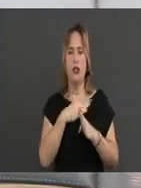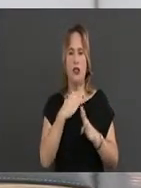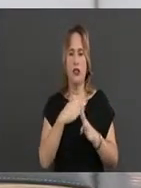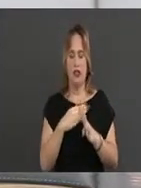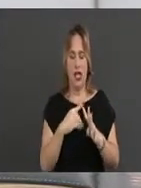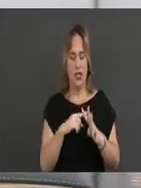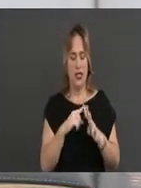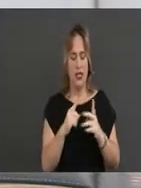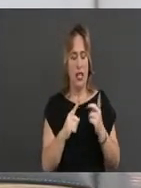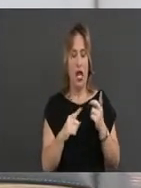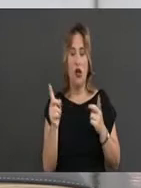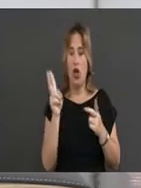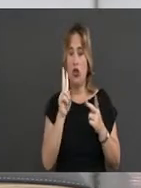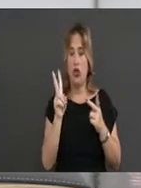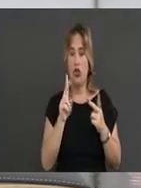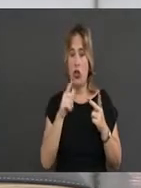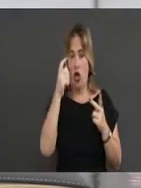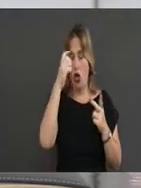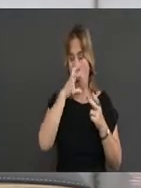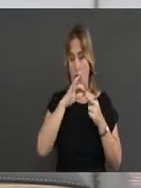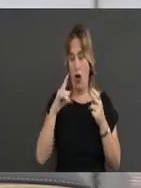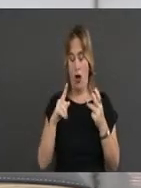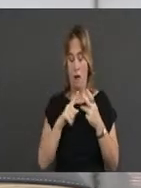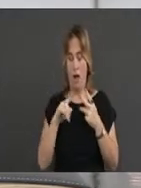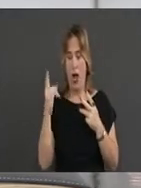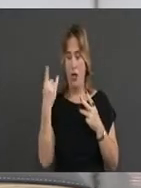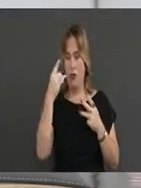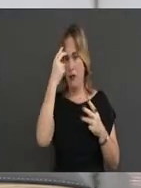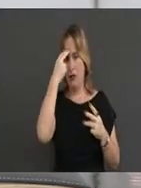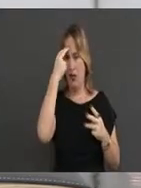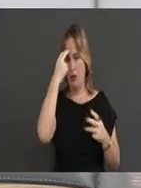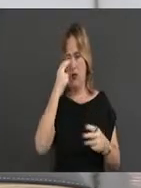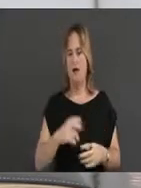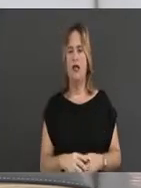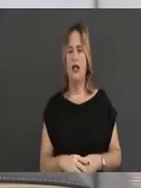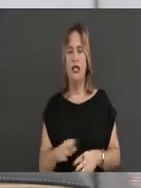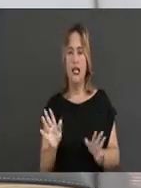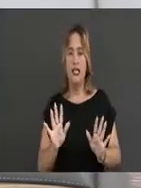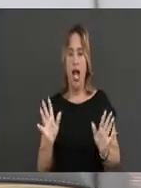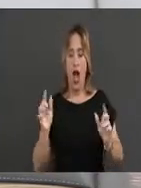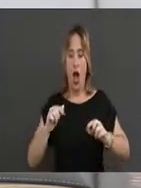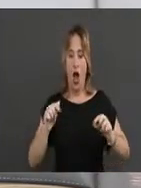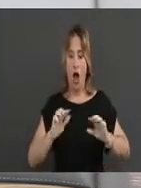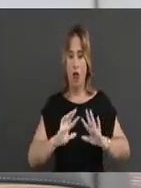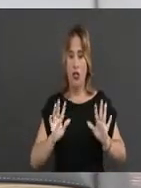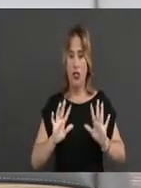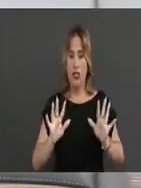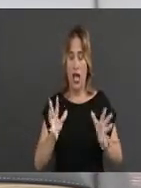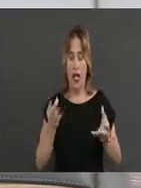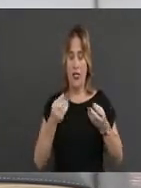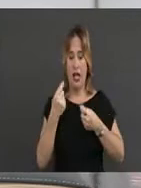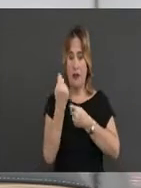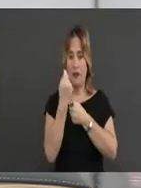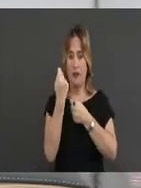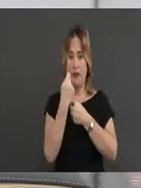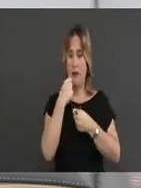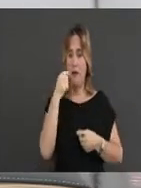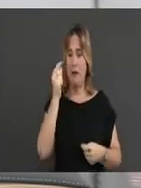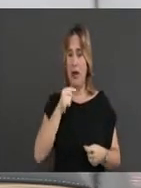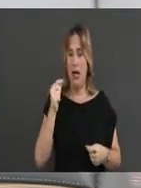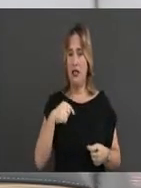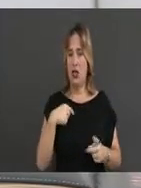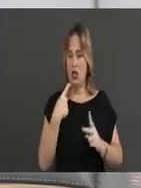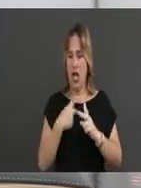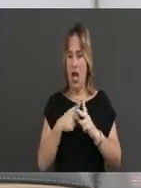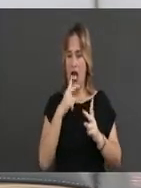Cuba, 2 en el municipio de Guamá y 9 en Segundo Frente. Ya hoy recibieron capacitación el personal que va a